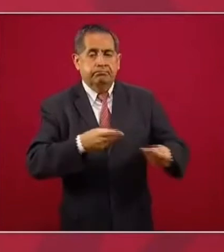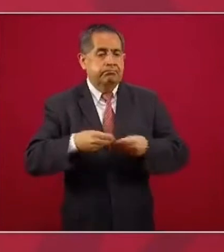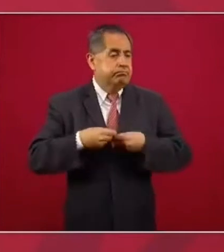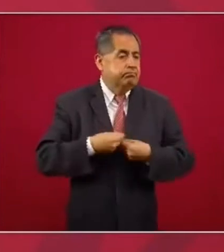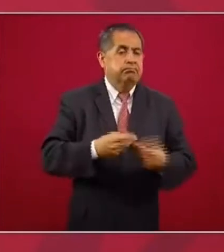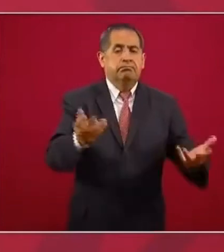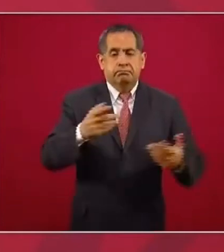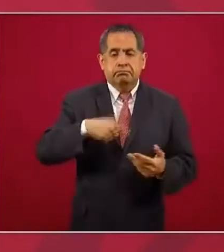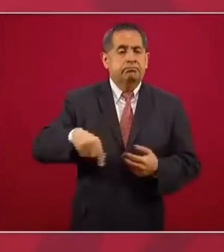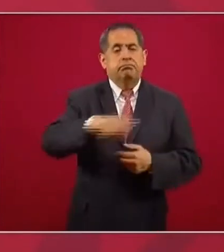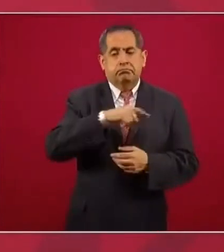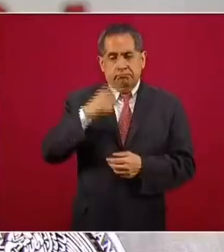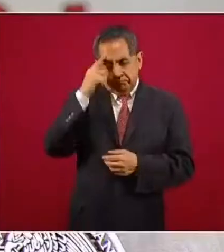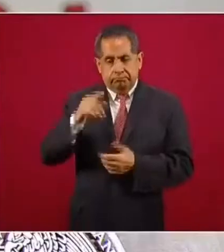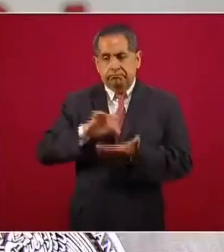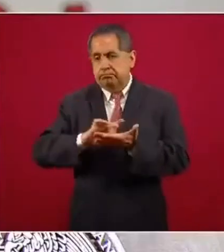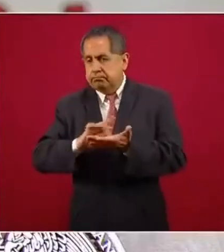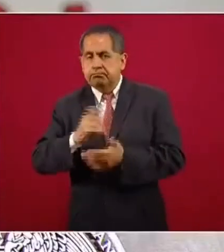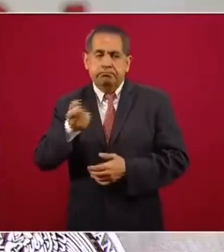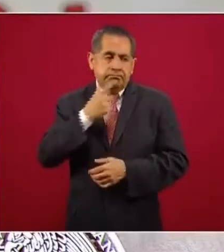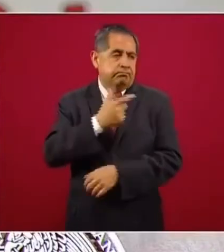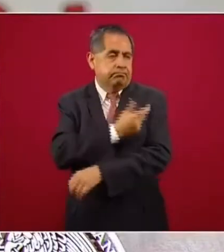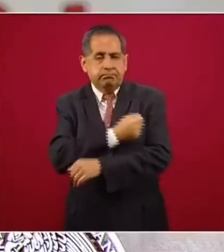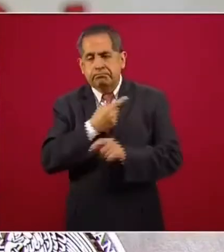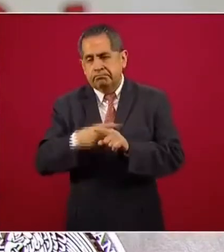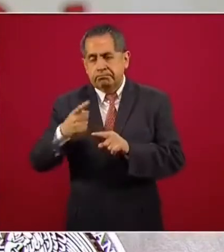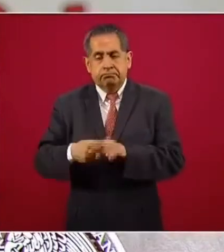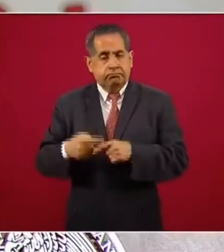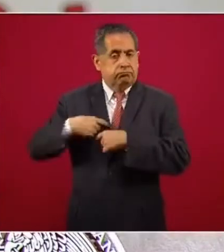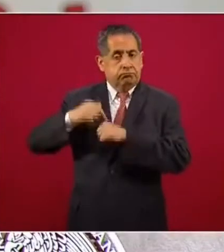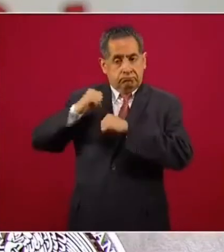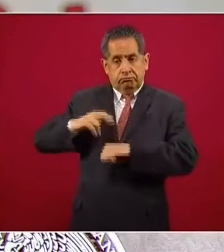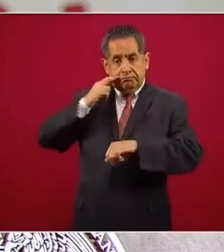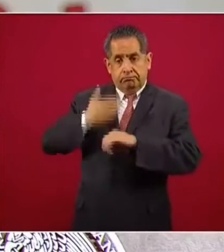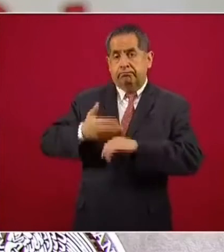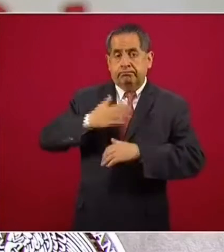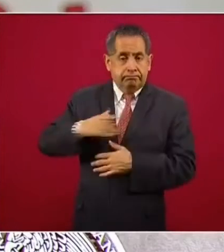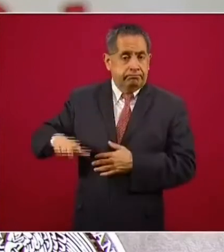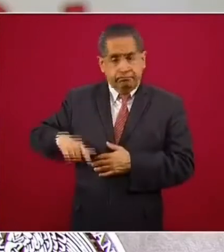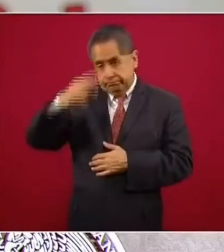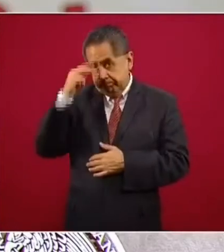de equipo médico y de vacunas, una distribuidora para que